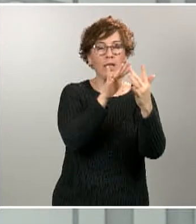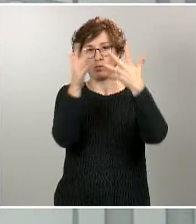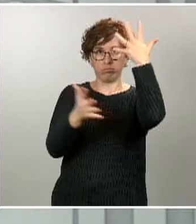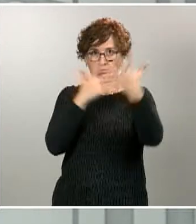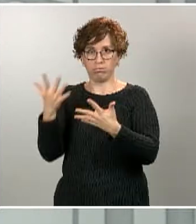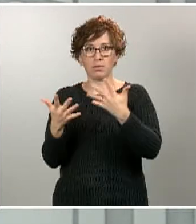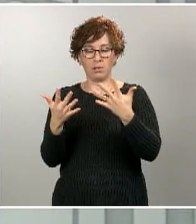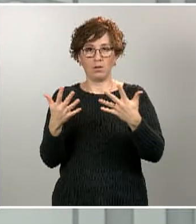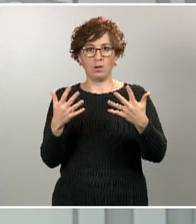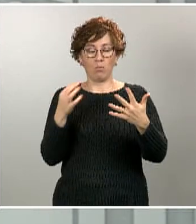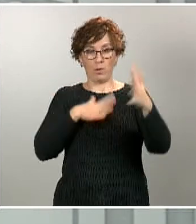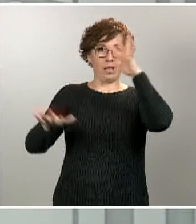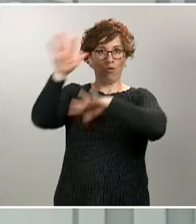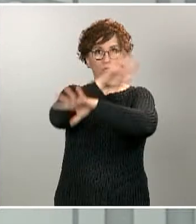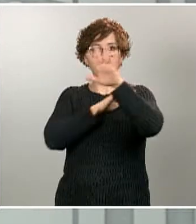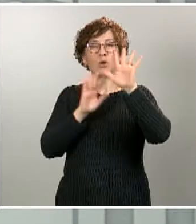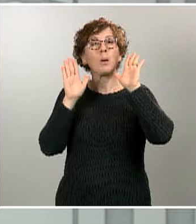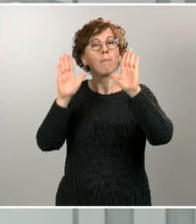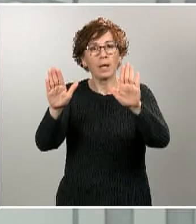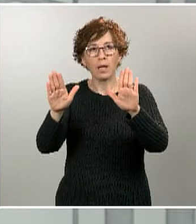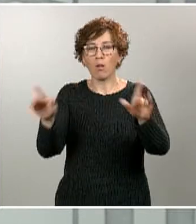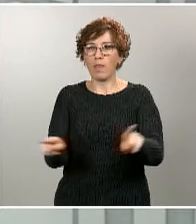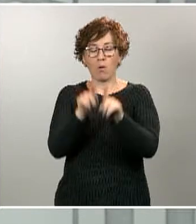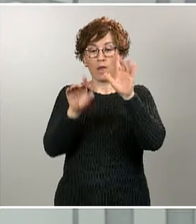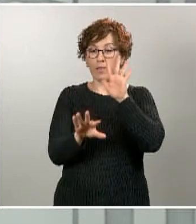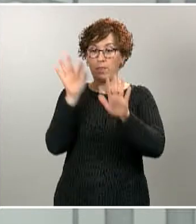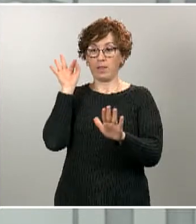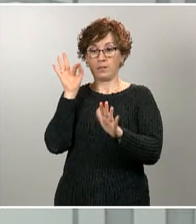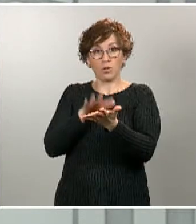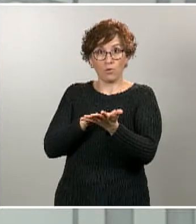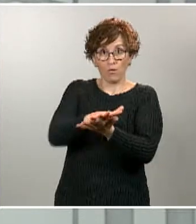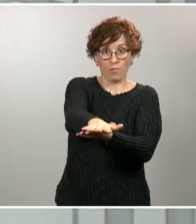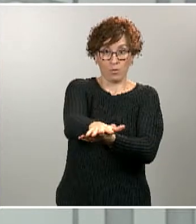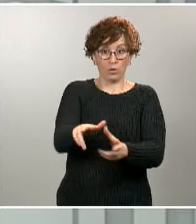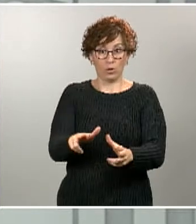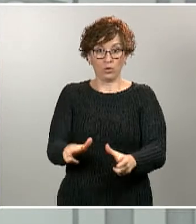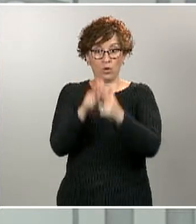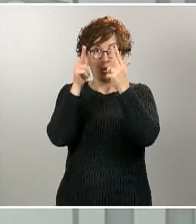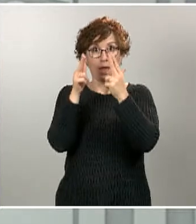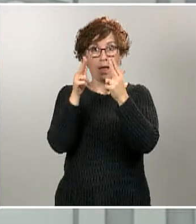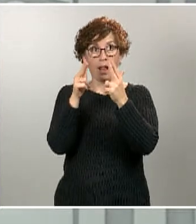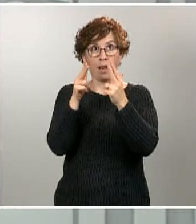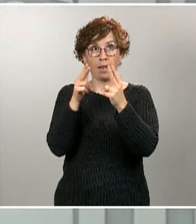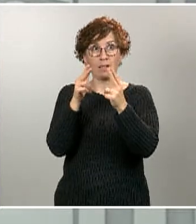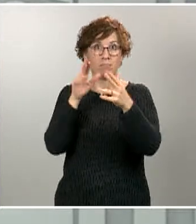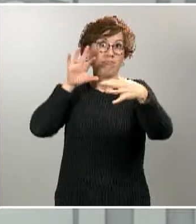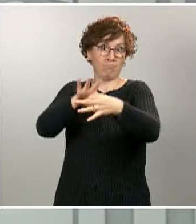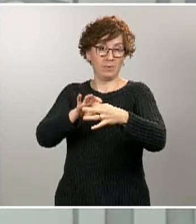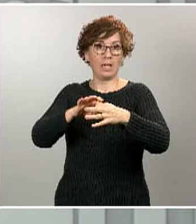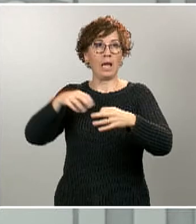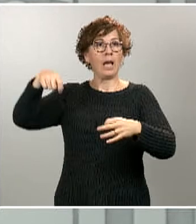de que cualquier medida del calado social que pueda suponer una renta mínima o alguna medida de ese tipo,